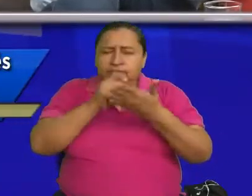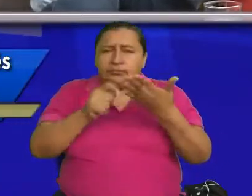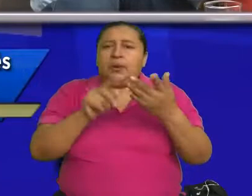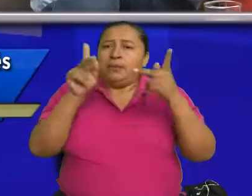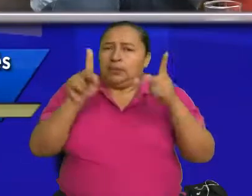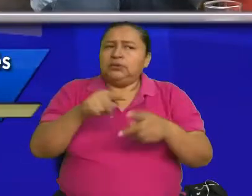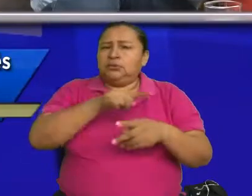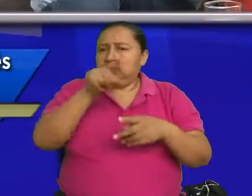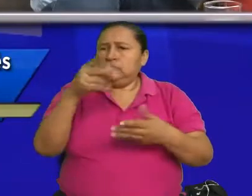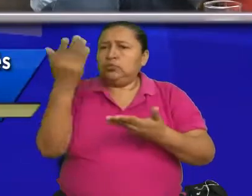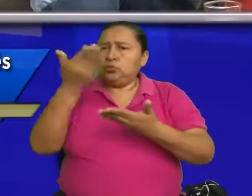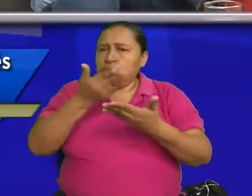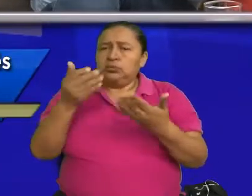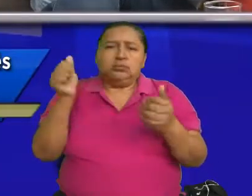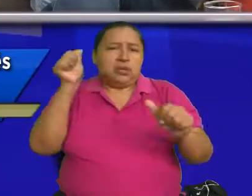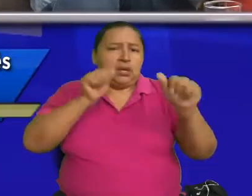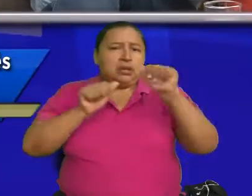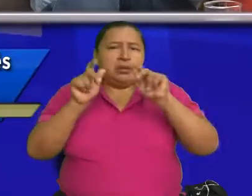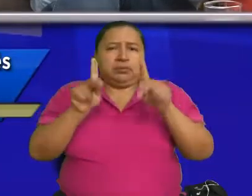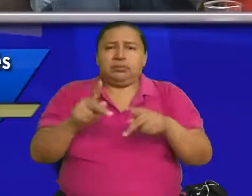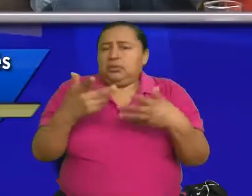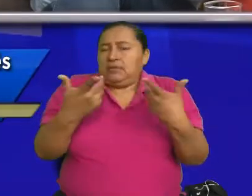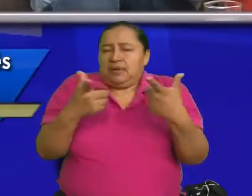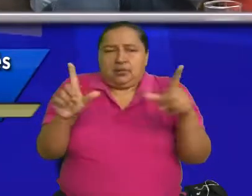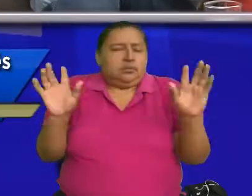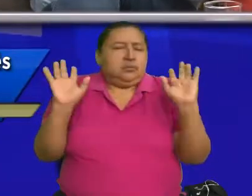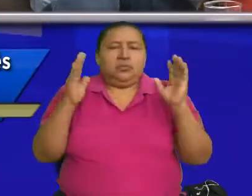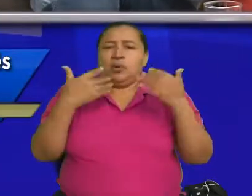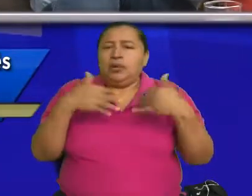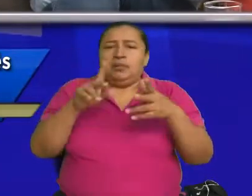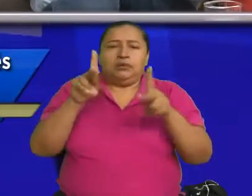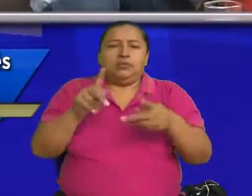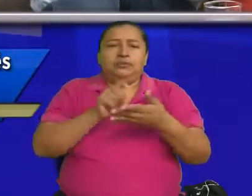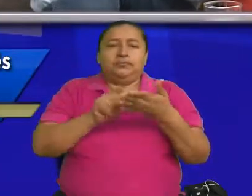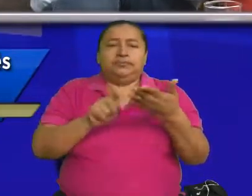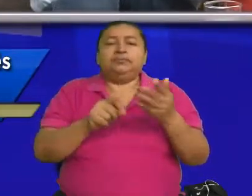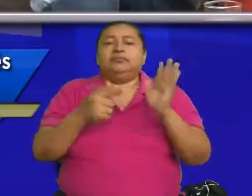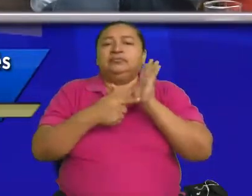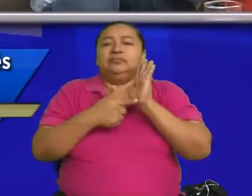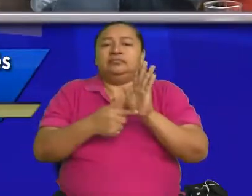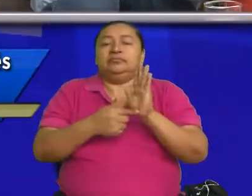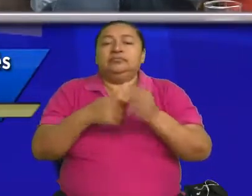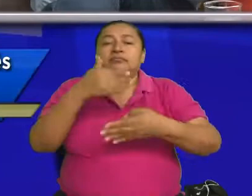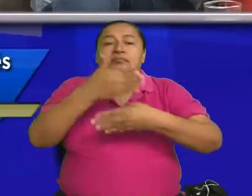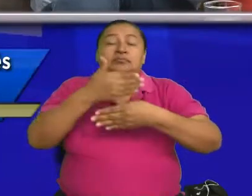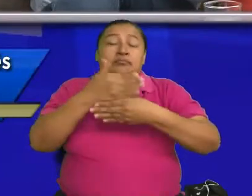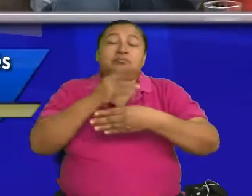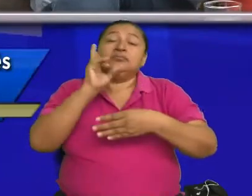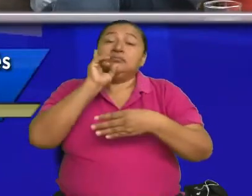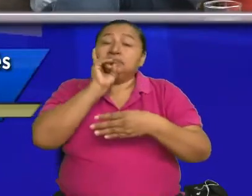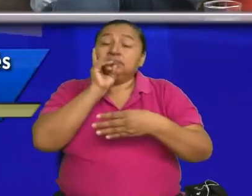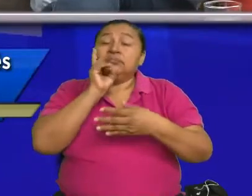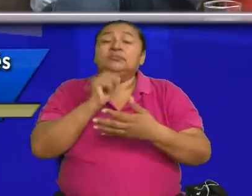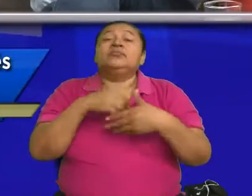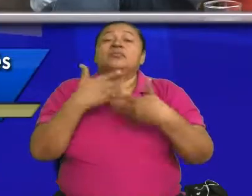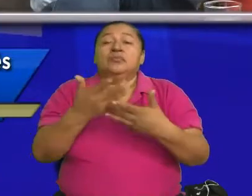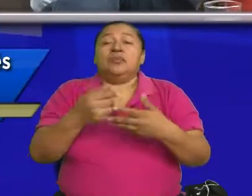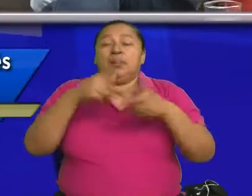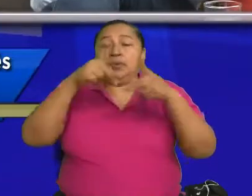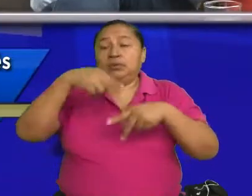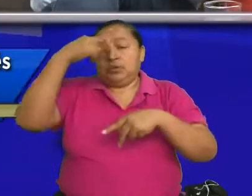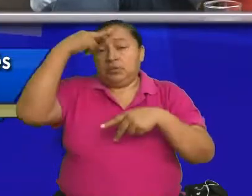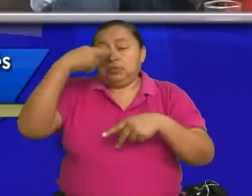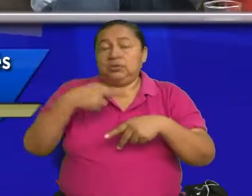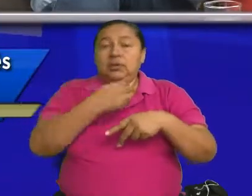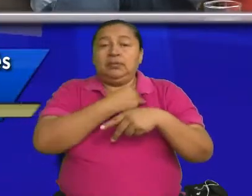pues. Artistas, sí. Abierto. Y se va a presentar en el Teatro Nacional Rubén Darío. Responsable del MINER, Teatro